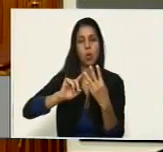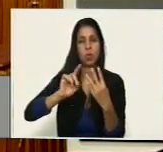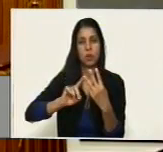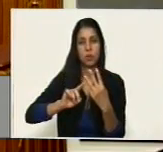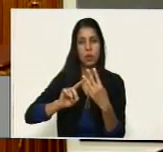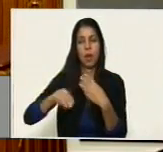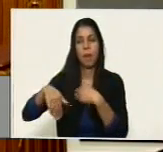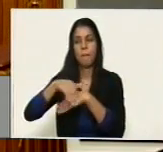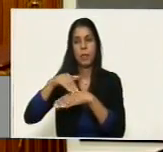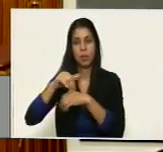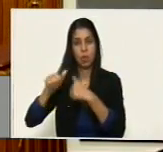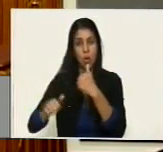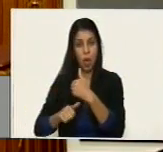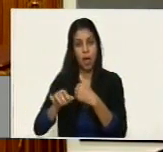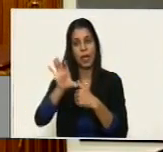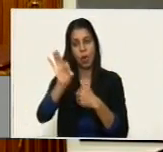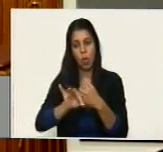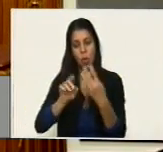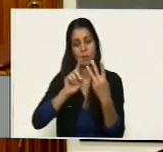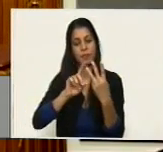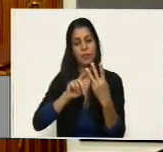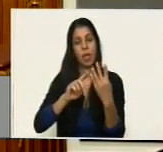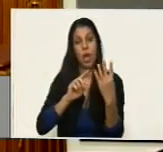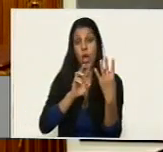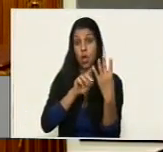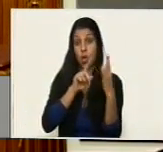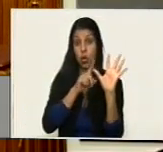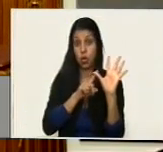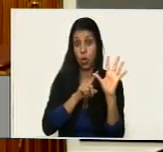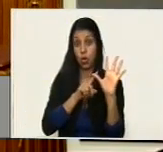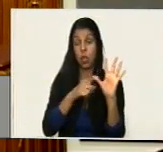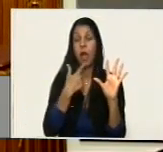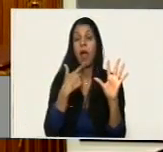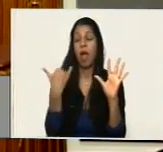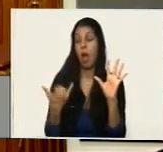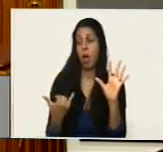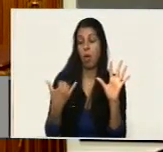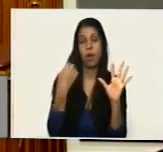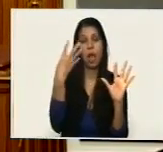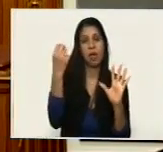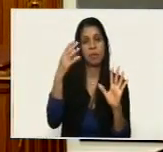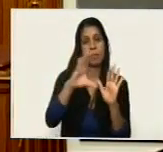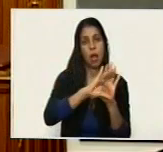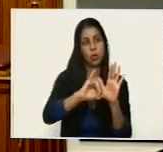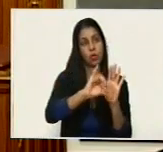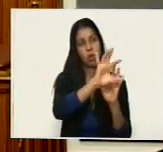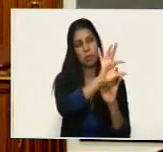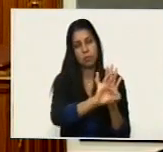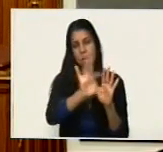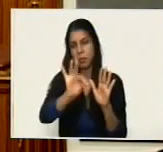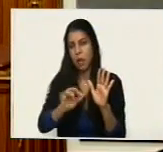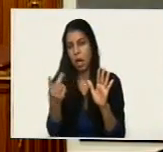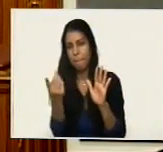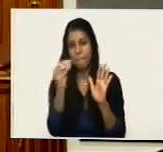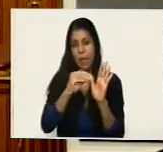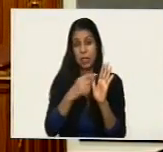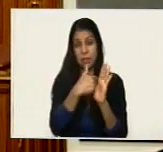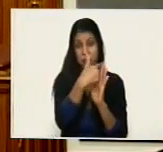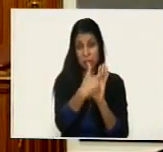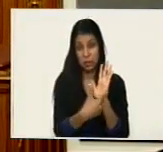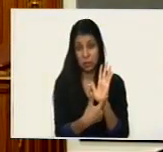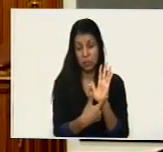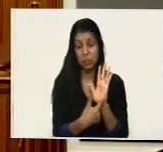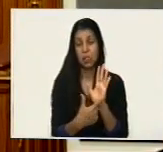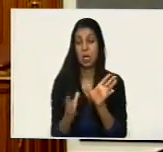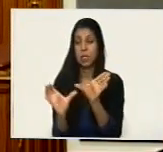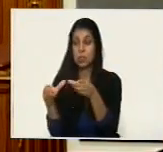por la vicepresidencia. Esos cinco compañeros que ahora le toca revisar con experiencia cada uno de esos